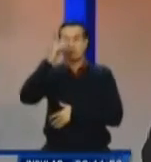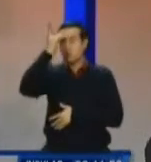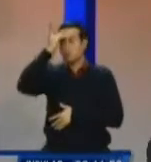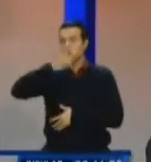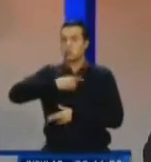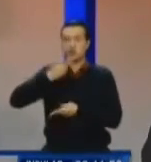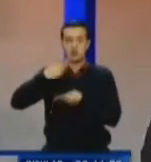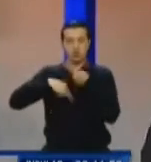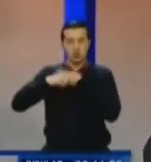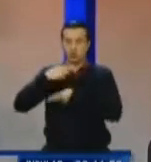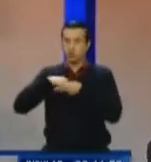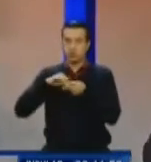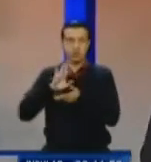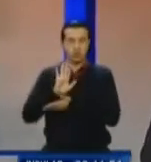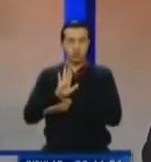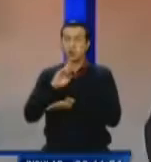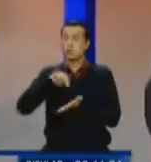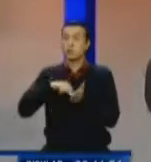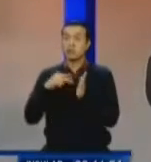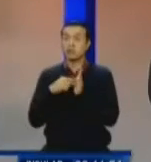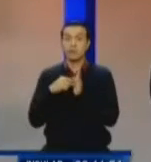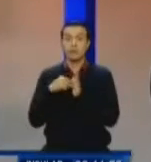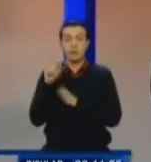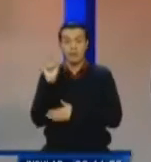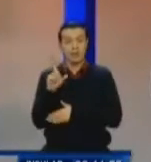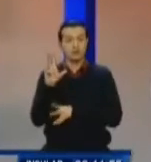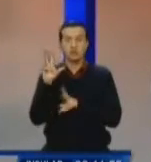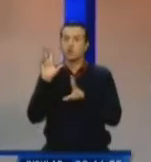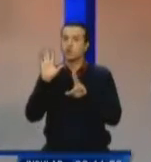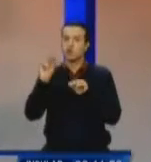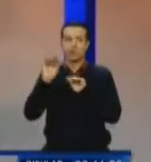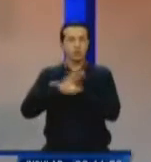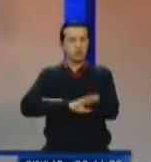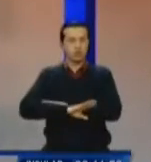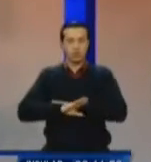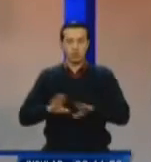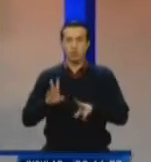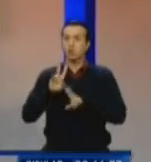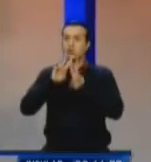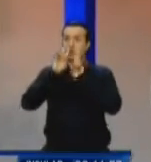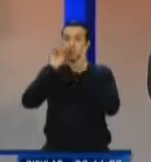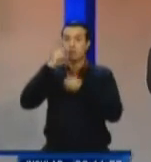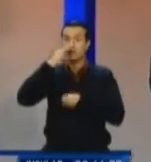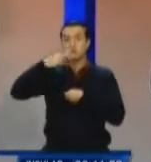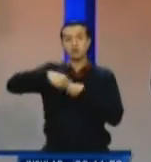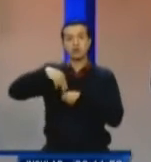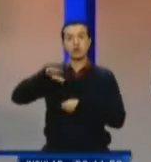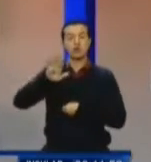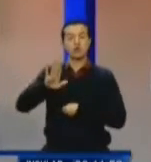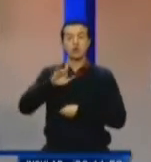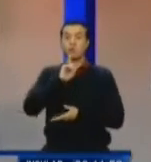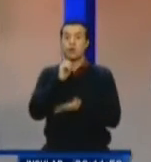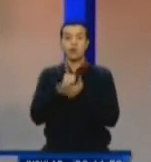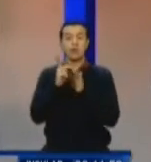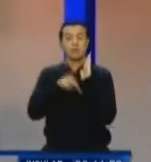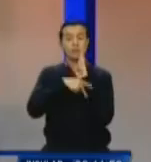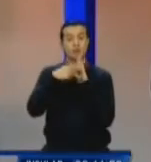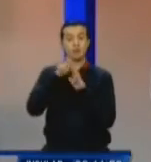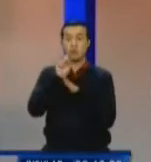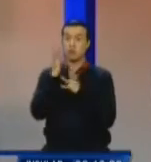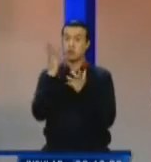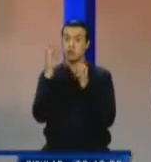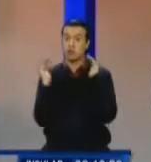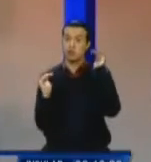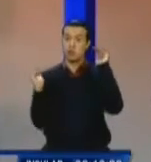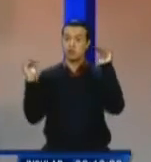precios y no de manuel del notti nada que ver con los costos no solamente el market margen de ganancia en la distribución al por menor el momento en que petroecuador quiere igualarse